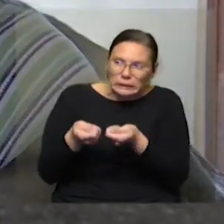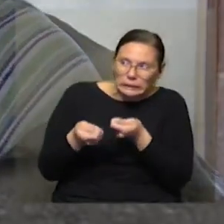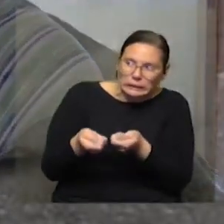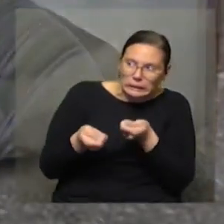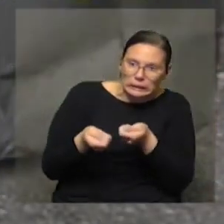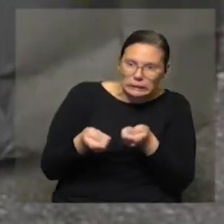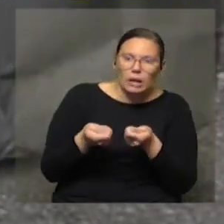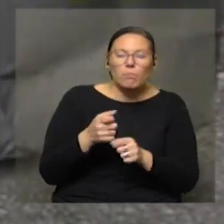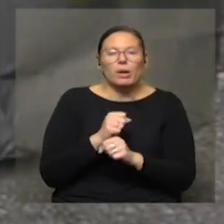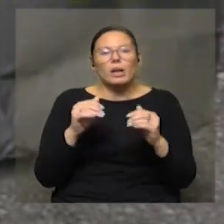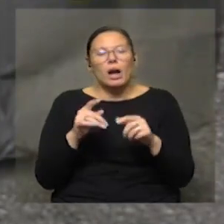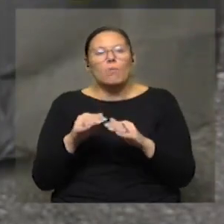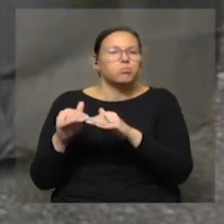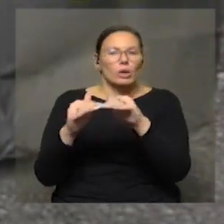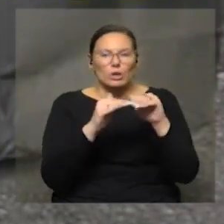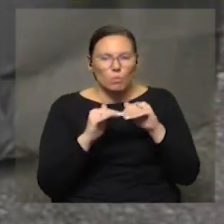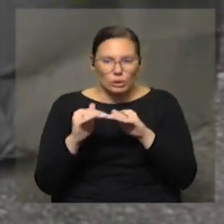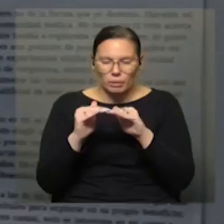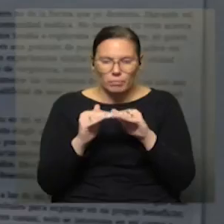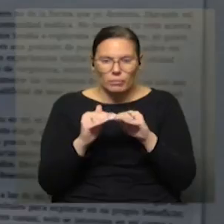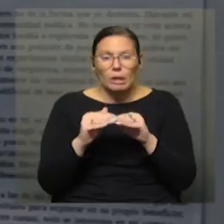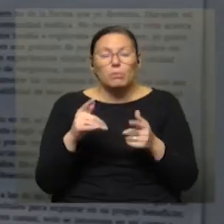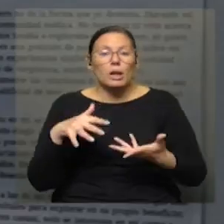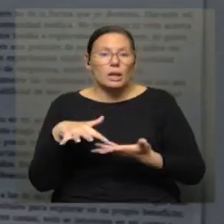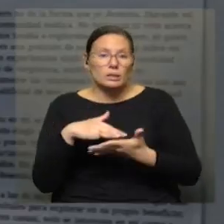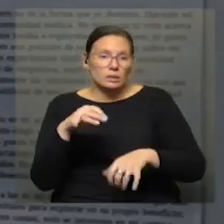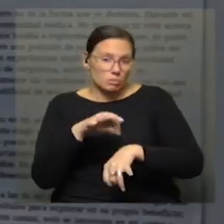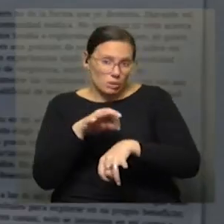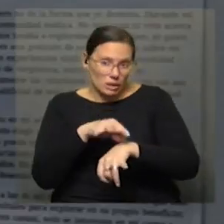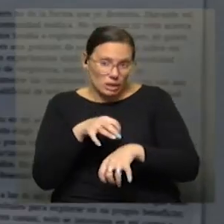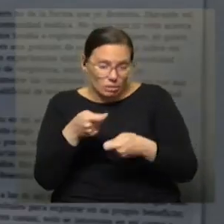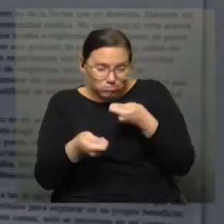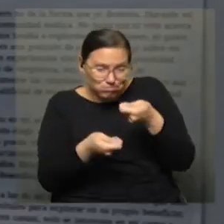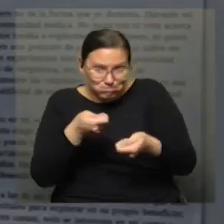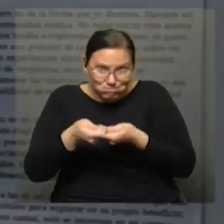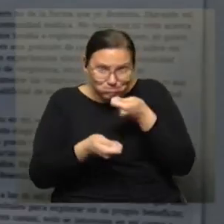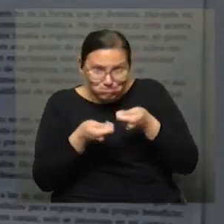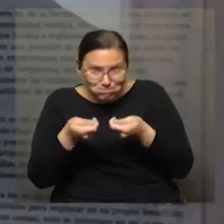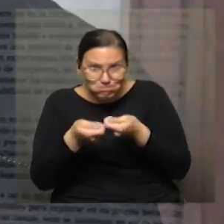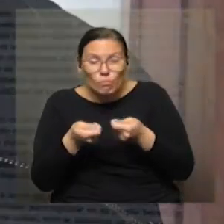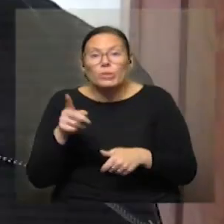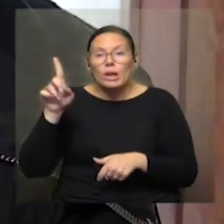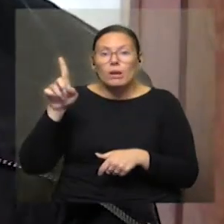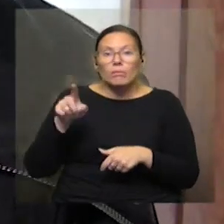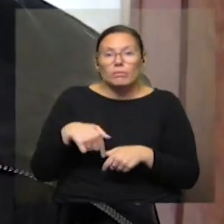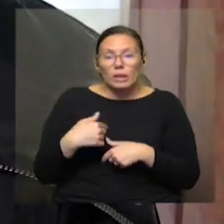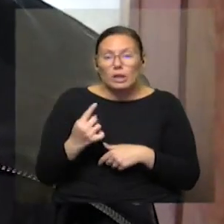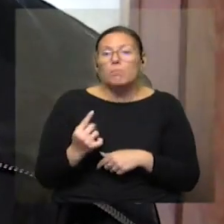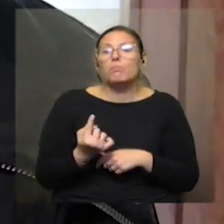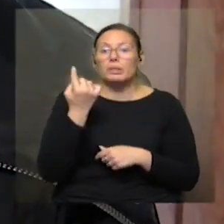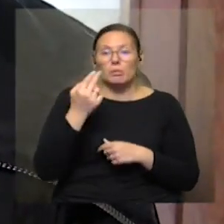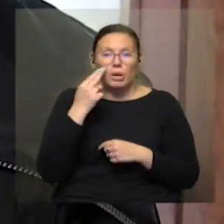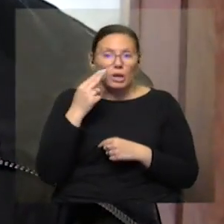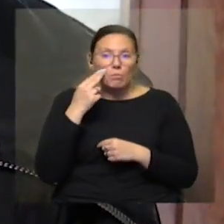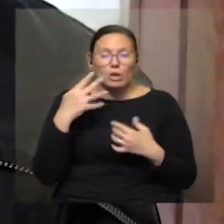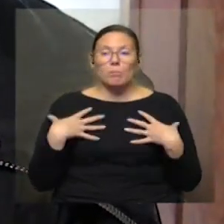para normalizar. A raíz de las intervenciones médicas es que surgen los principales